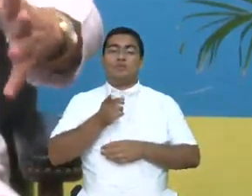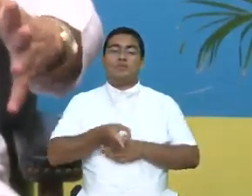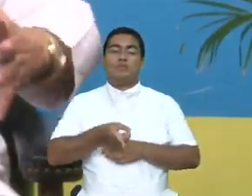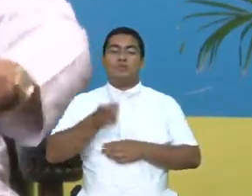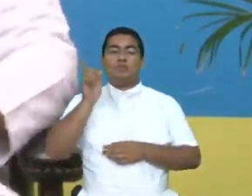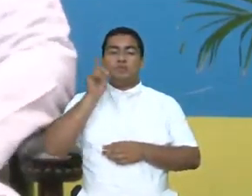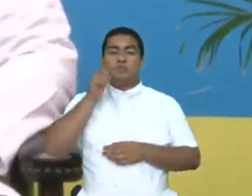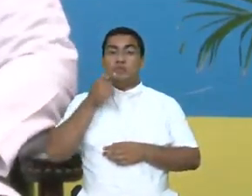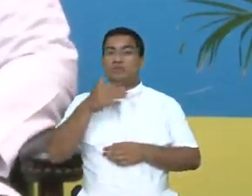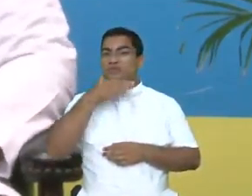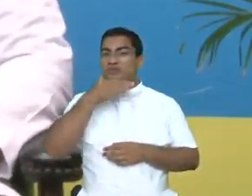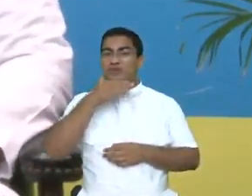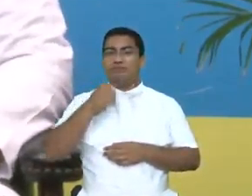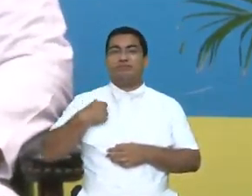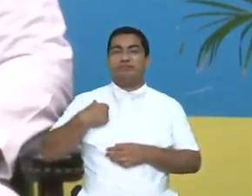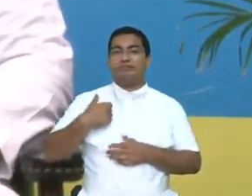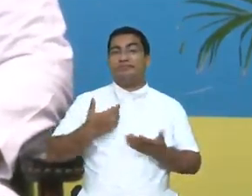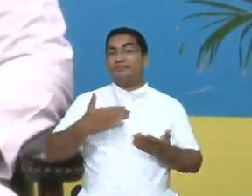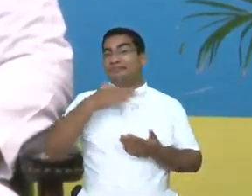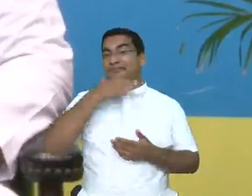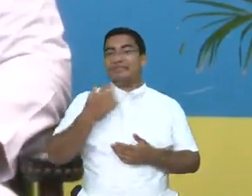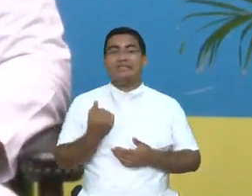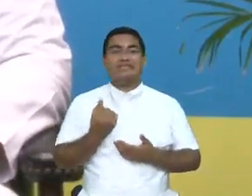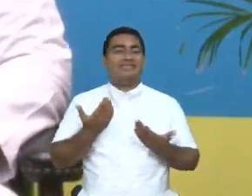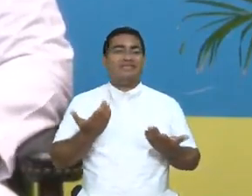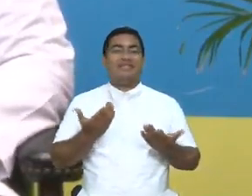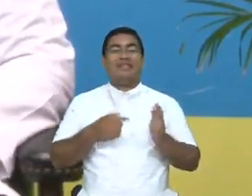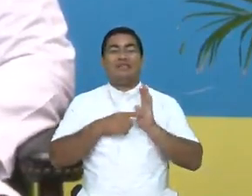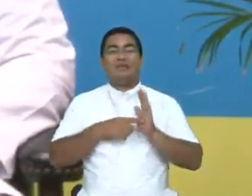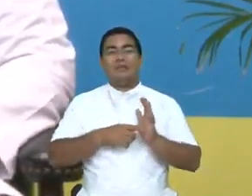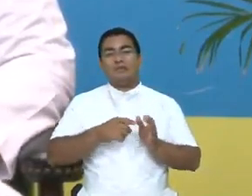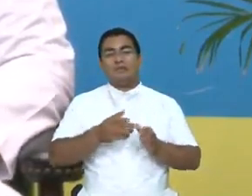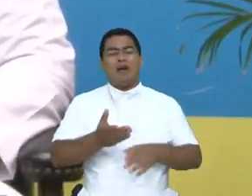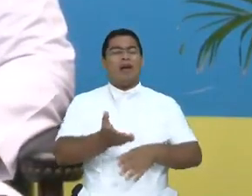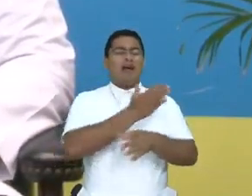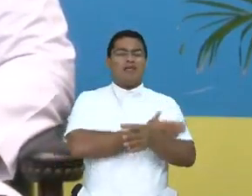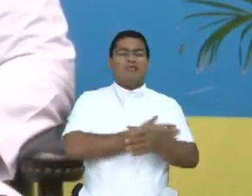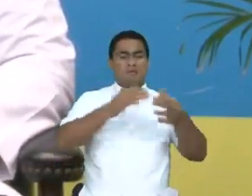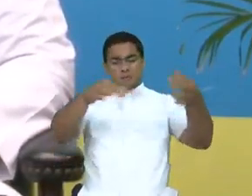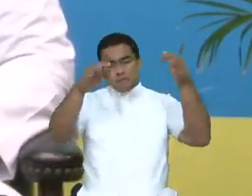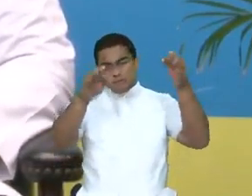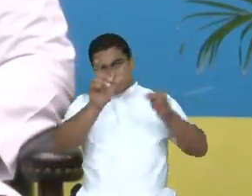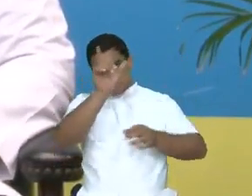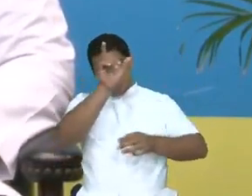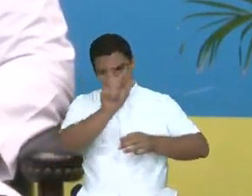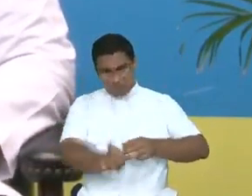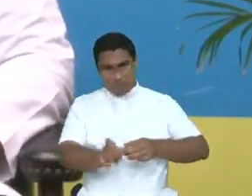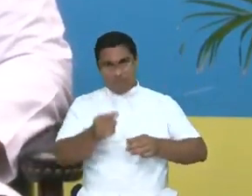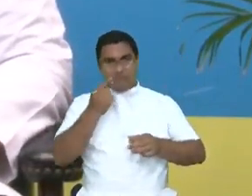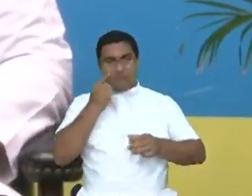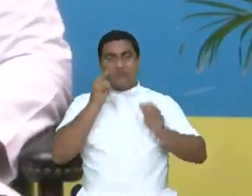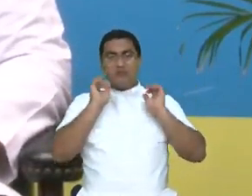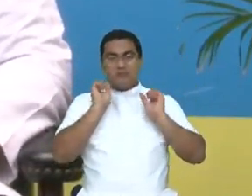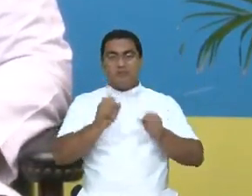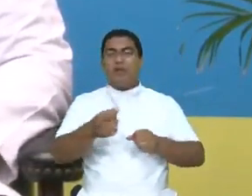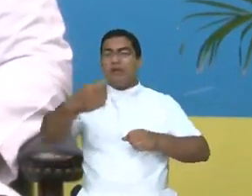su defecación por sí solo. Estas lesiones, si se detectan a tiempo y se pueden